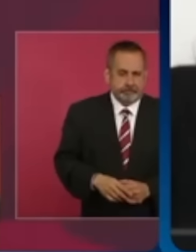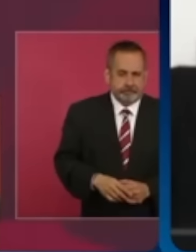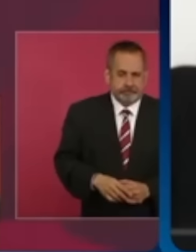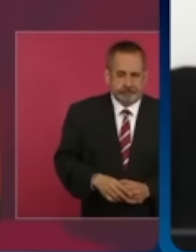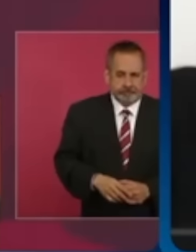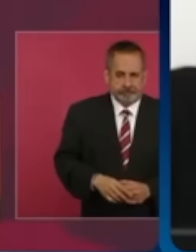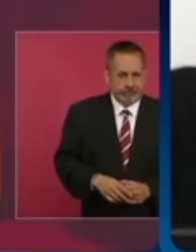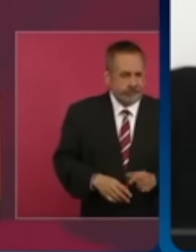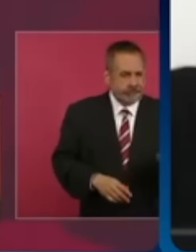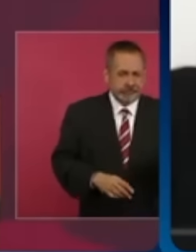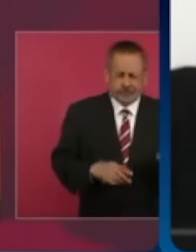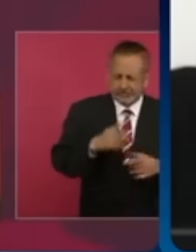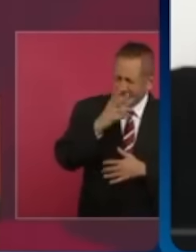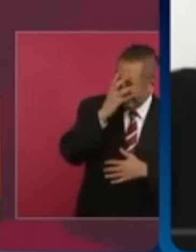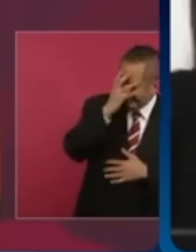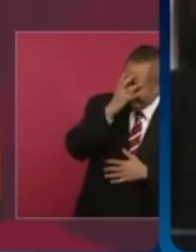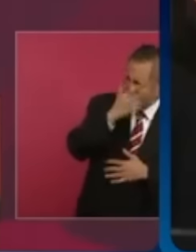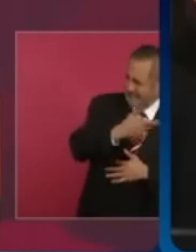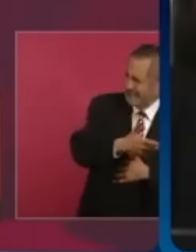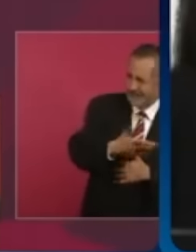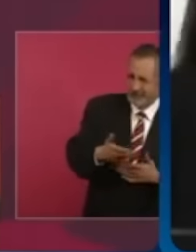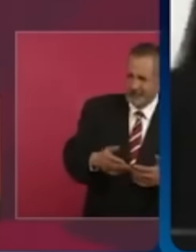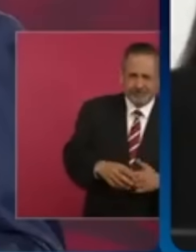Le debería dar vergüenza.